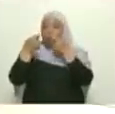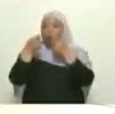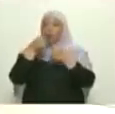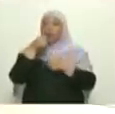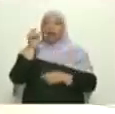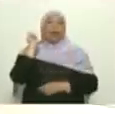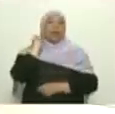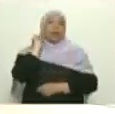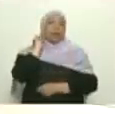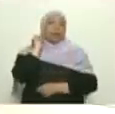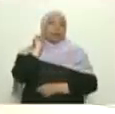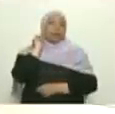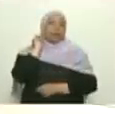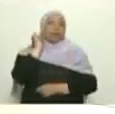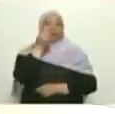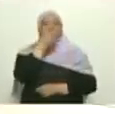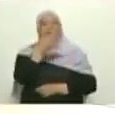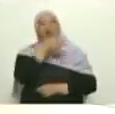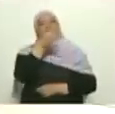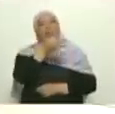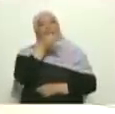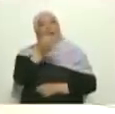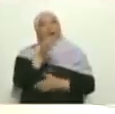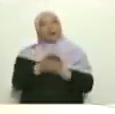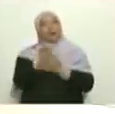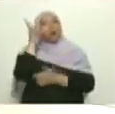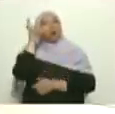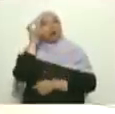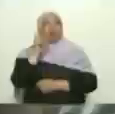Tarek William Saab. Muy buenas tardes, fiscal, lo escuchamos.